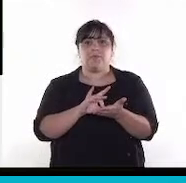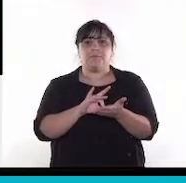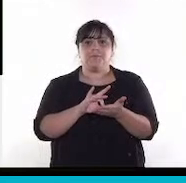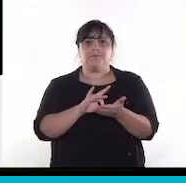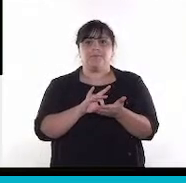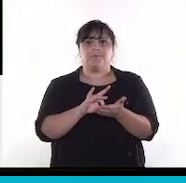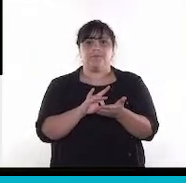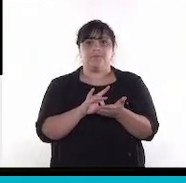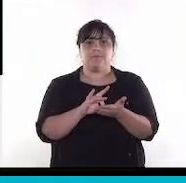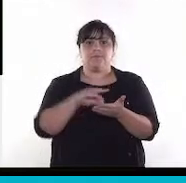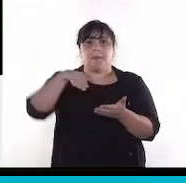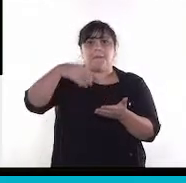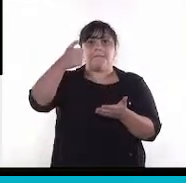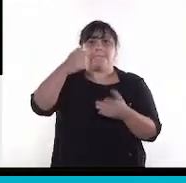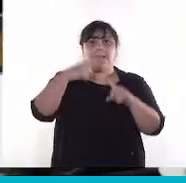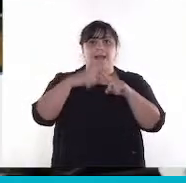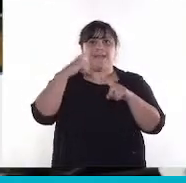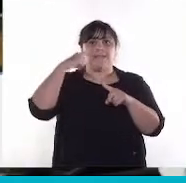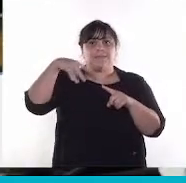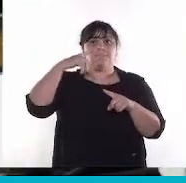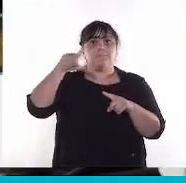Diputado Maximiliano Abad.